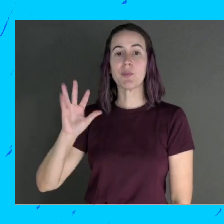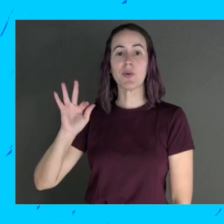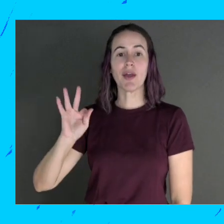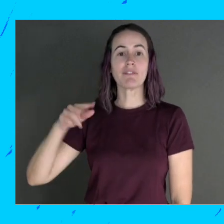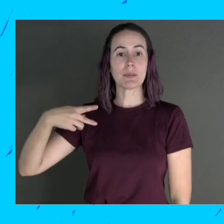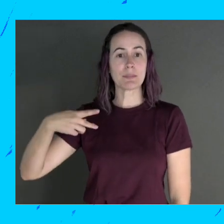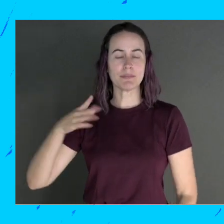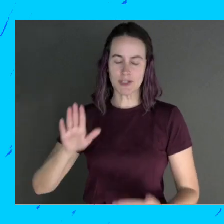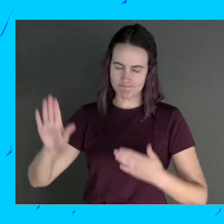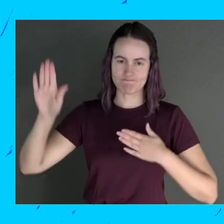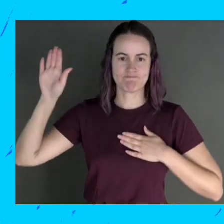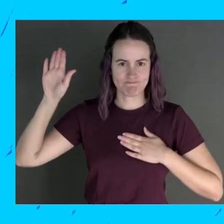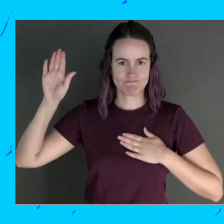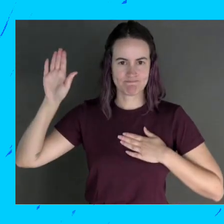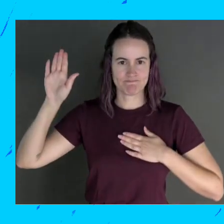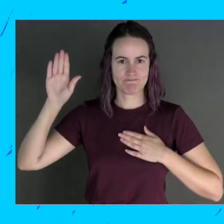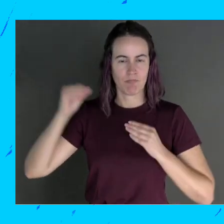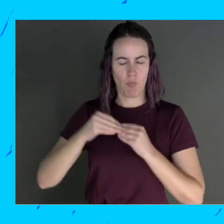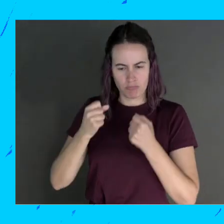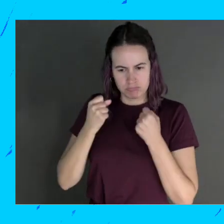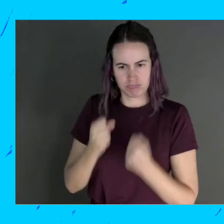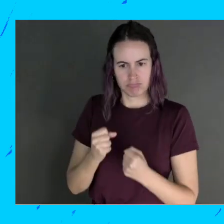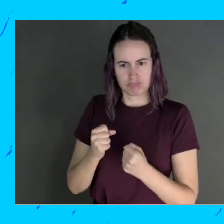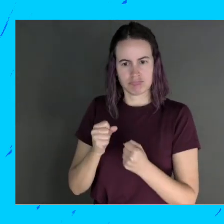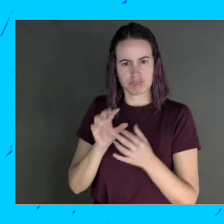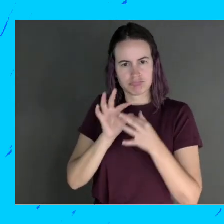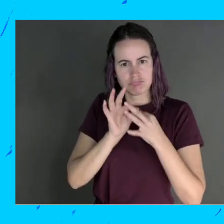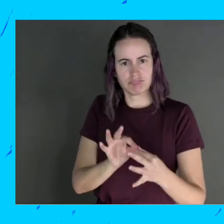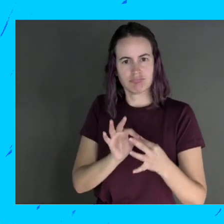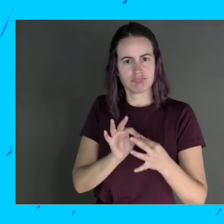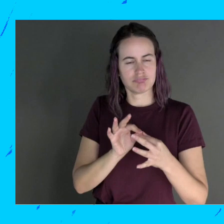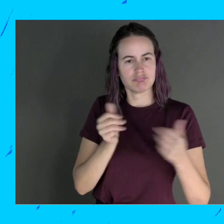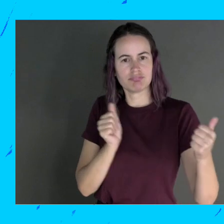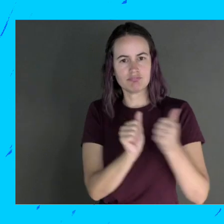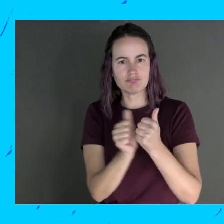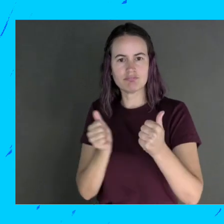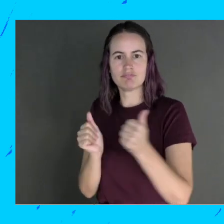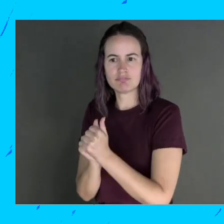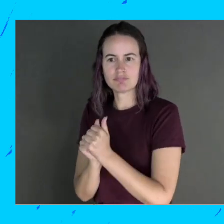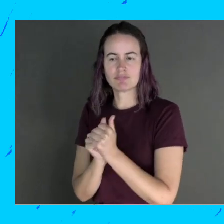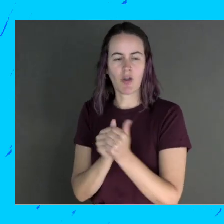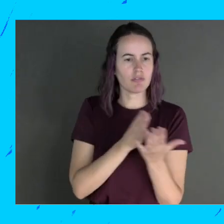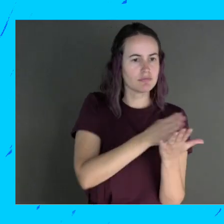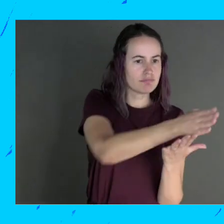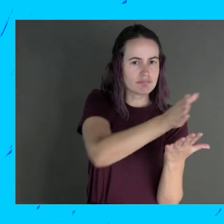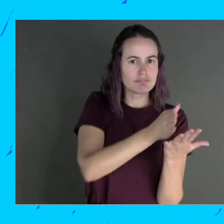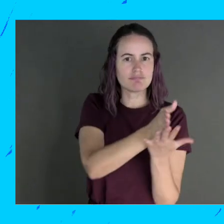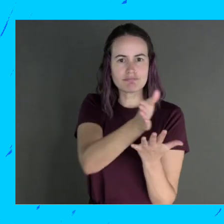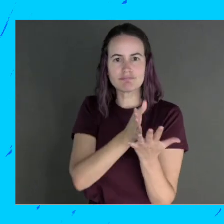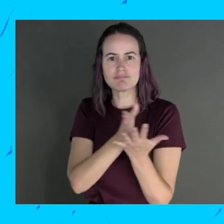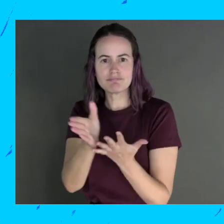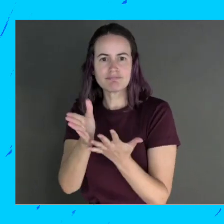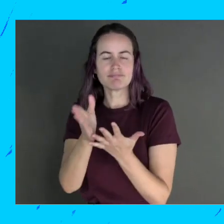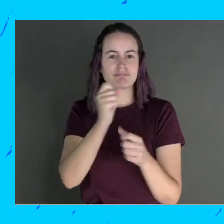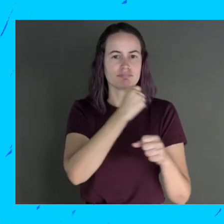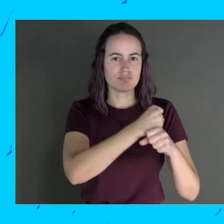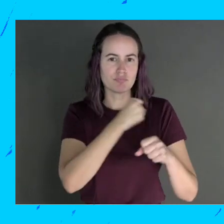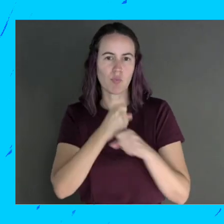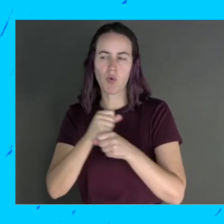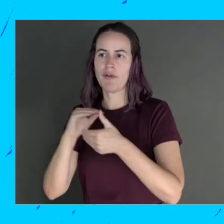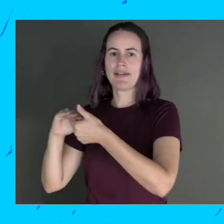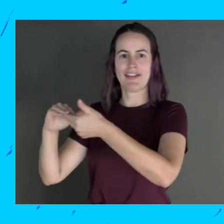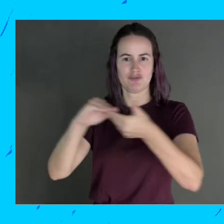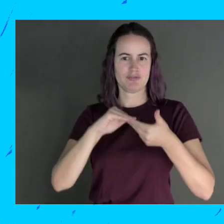regional. Entonces, la PMA se compromete en ayudar a los diferentes sistemas y plataformas